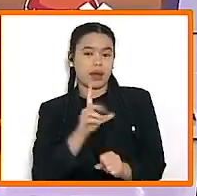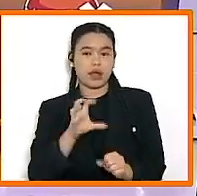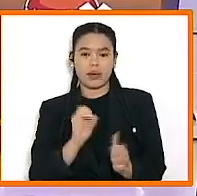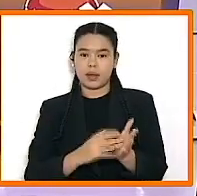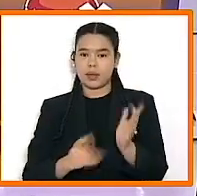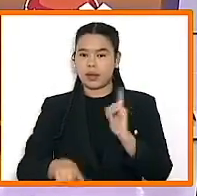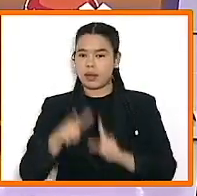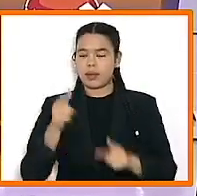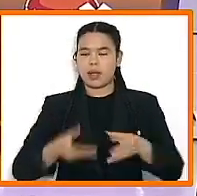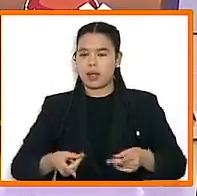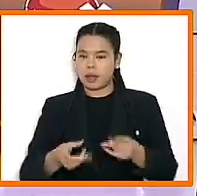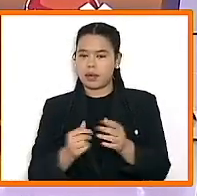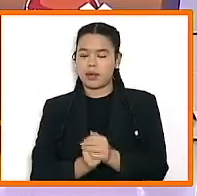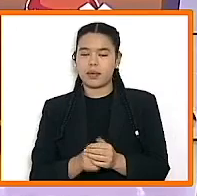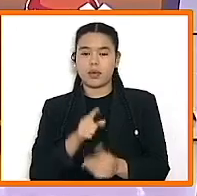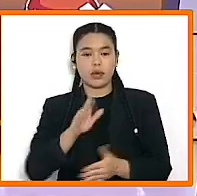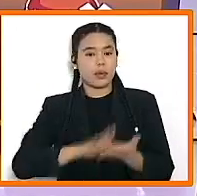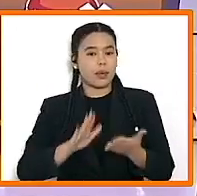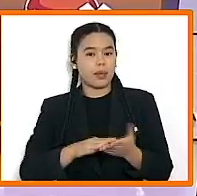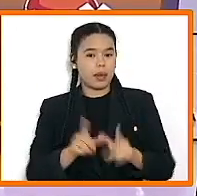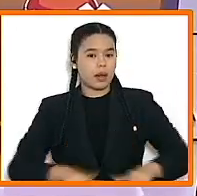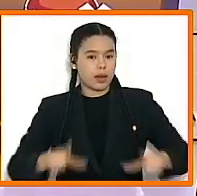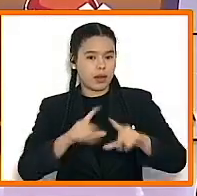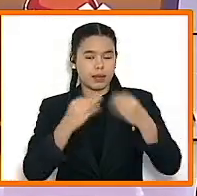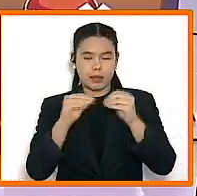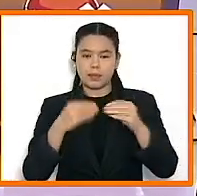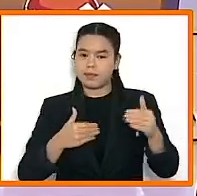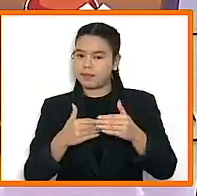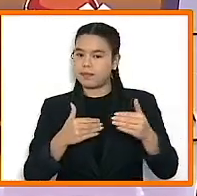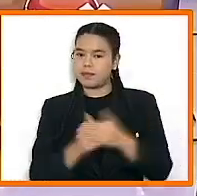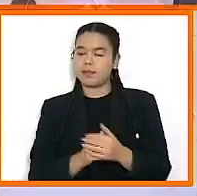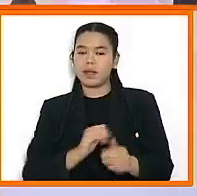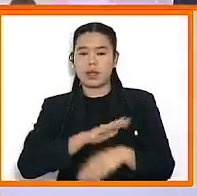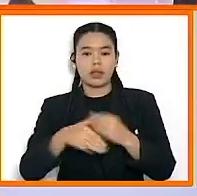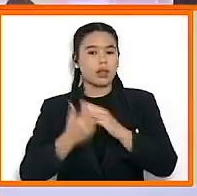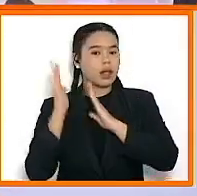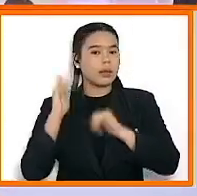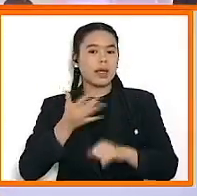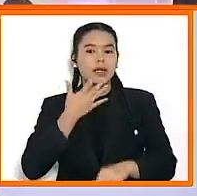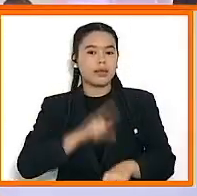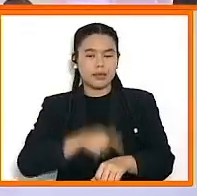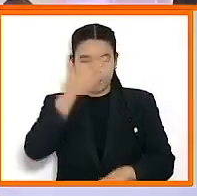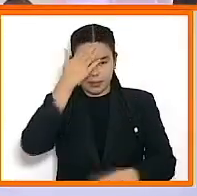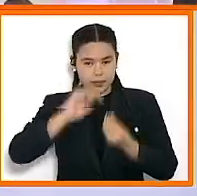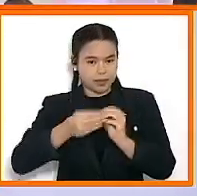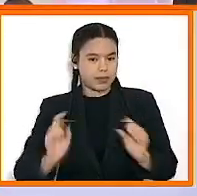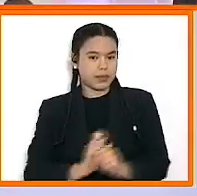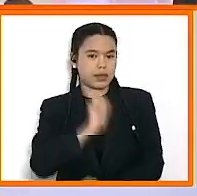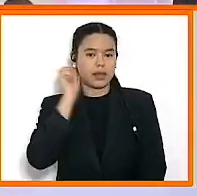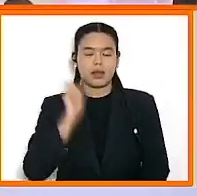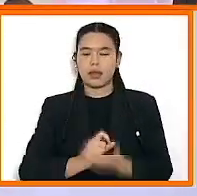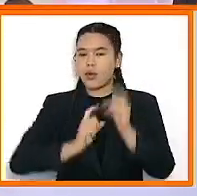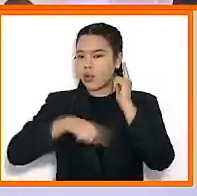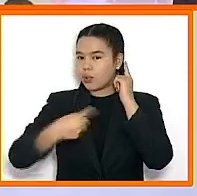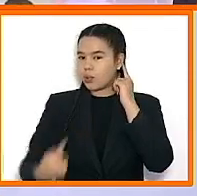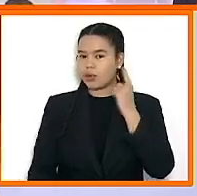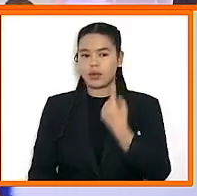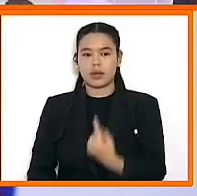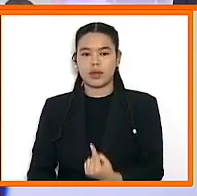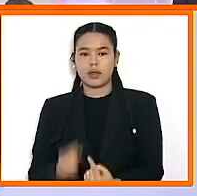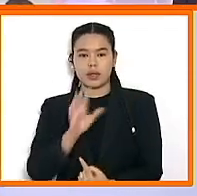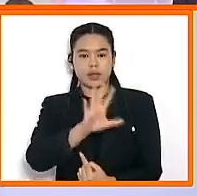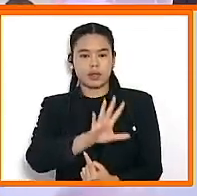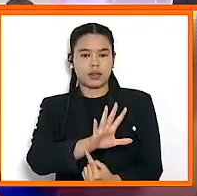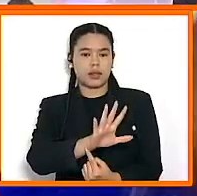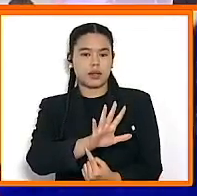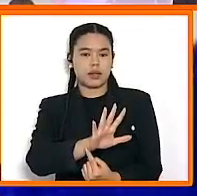lempiras al instante. Pedilo en tu punto de venta más cercano. Te deseo suerte porque se viene tu primer dígito en diaria y este es el